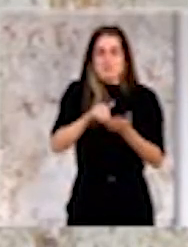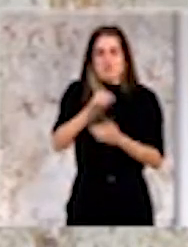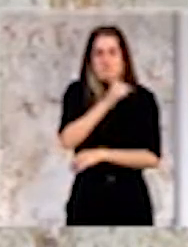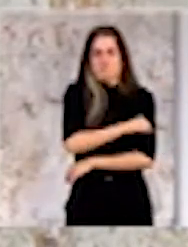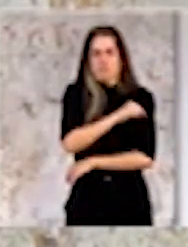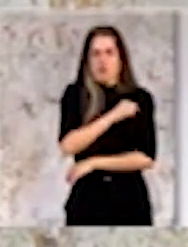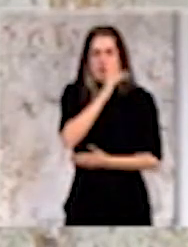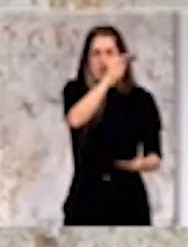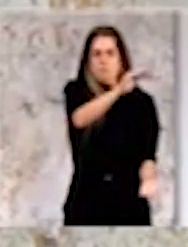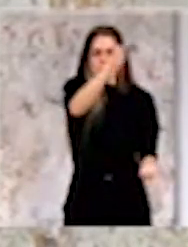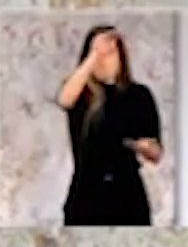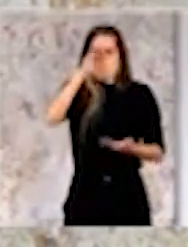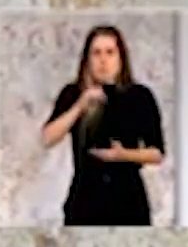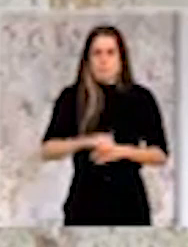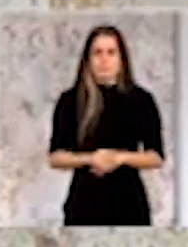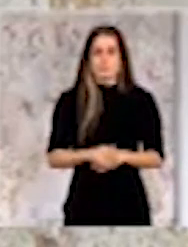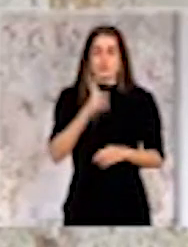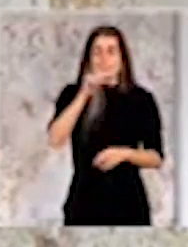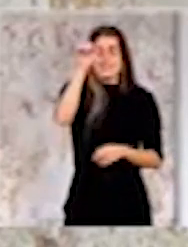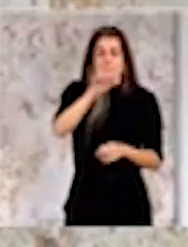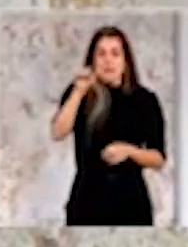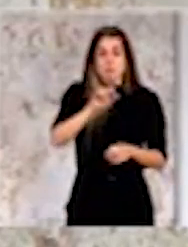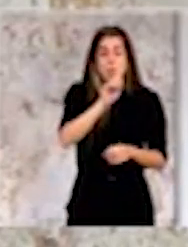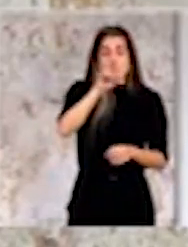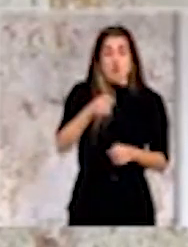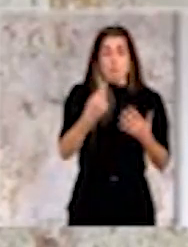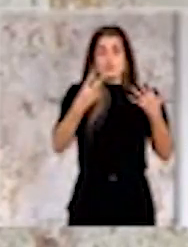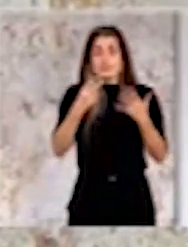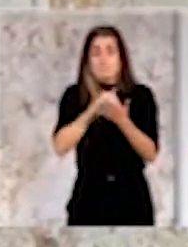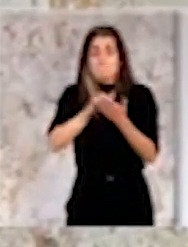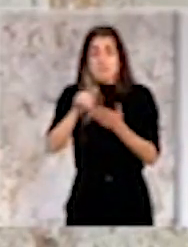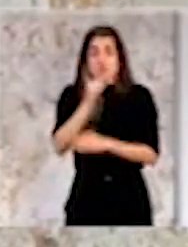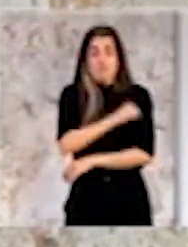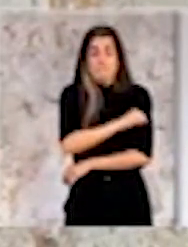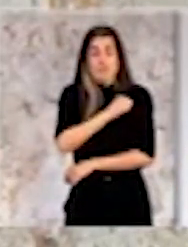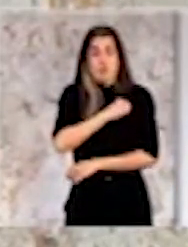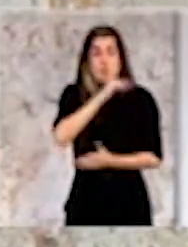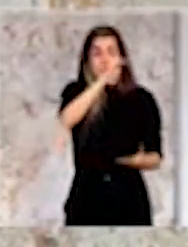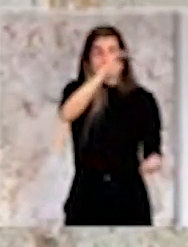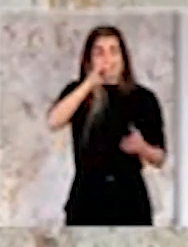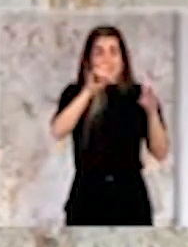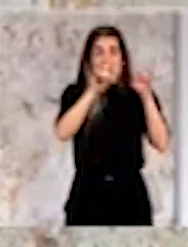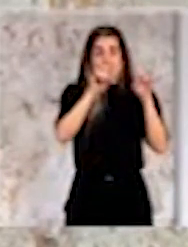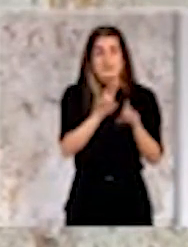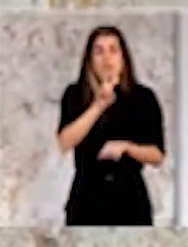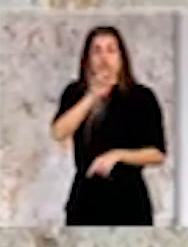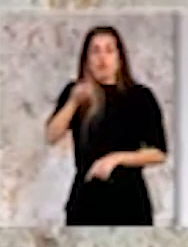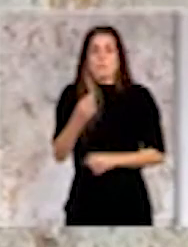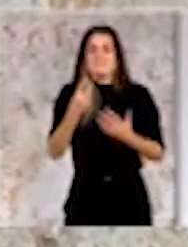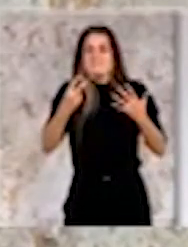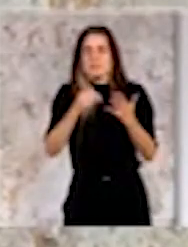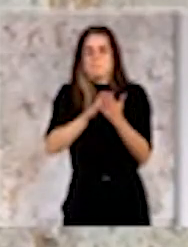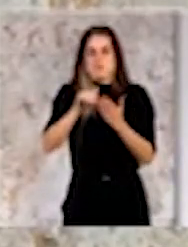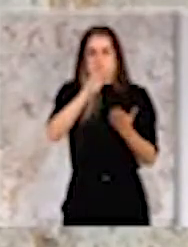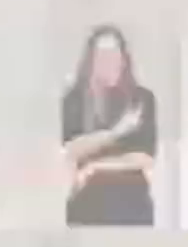es decir vamos a pasar semanalmente de 1,7 millones de vacunas de esta compañía a 27 millones